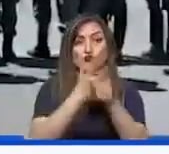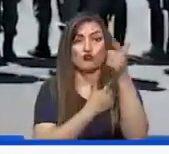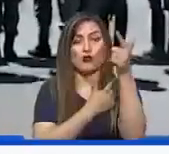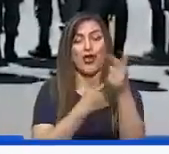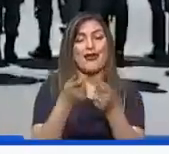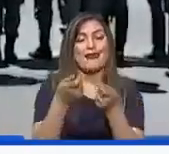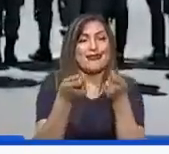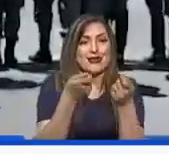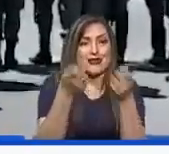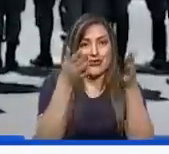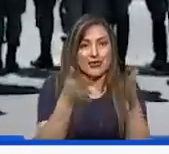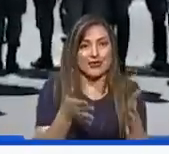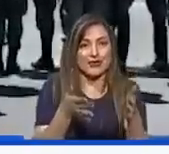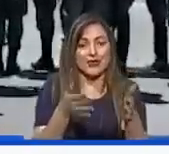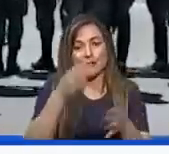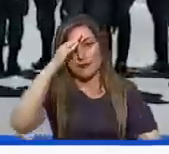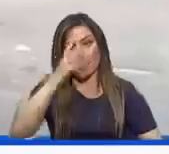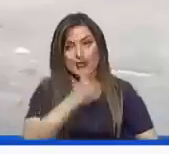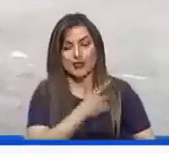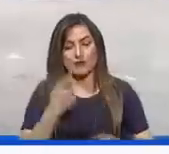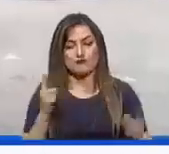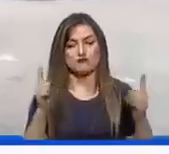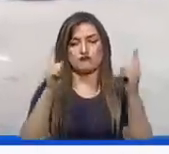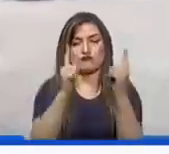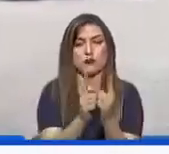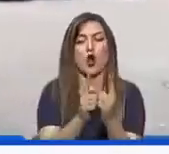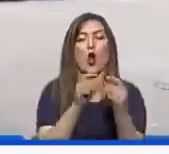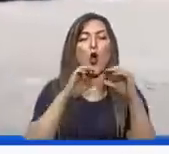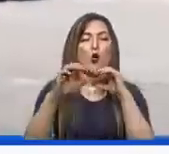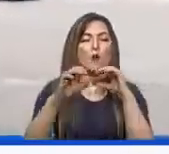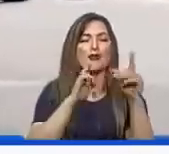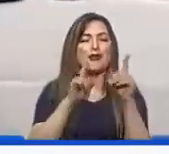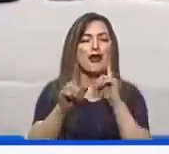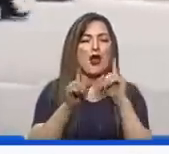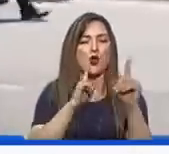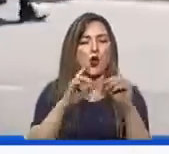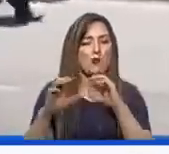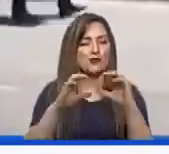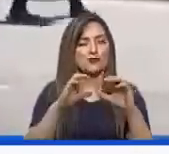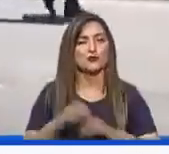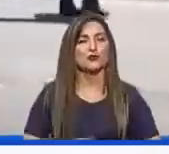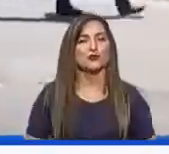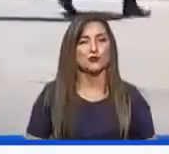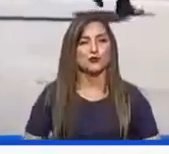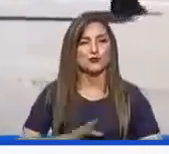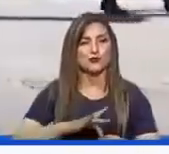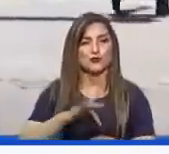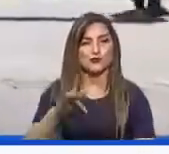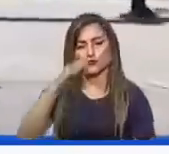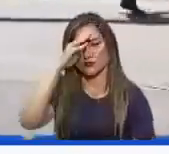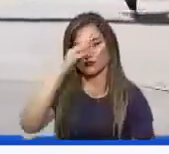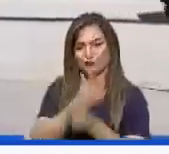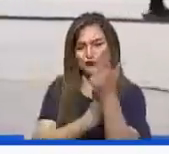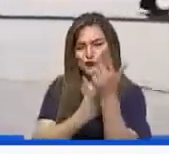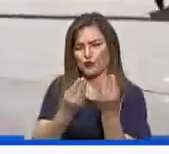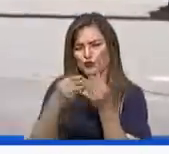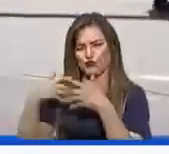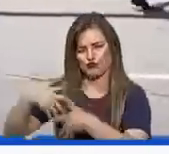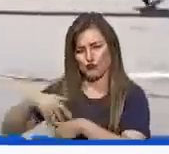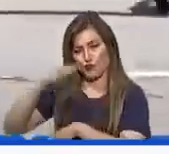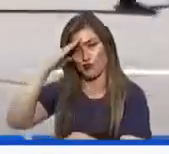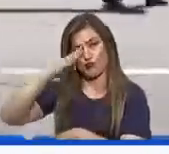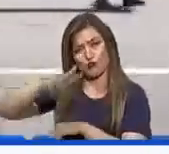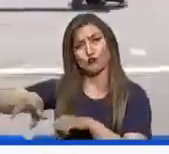con ustedes también pueden ver imágenes desde muy temprano se encuentran bastantes militares policía nacional también